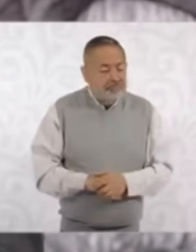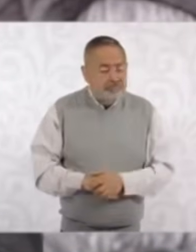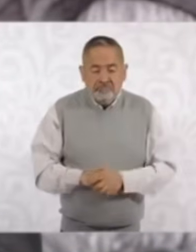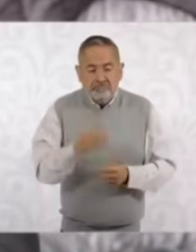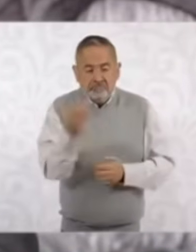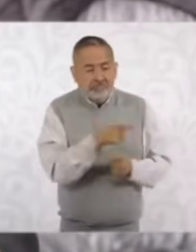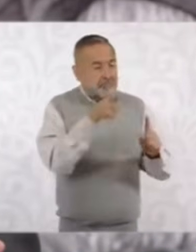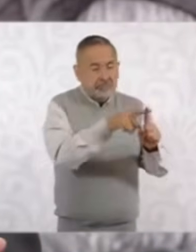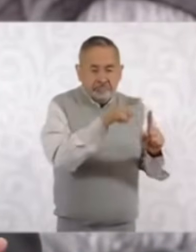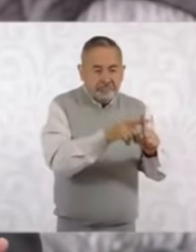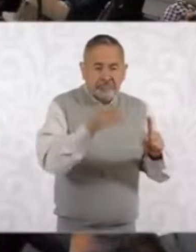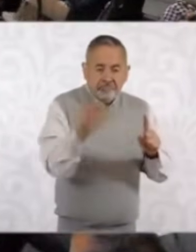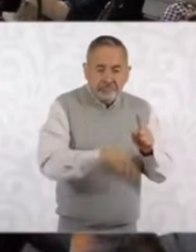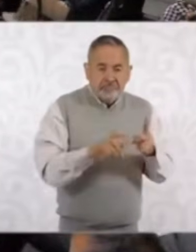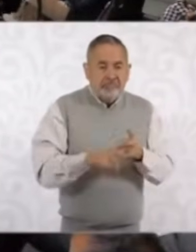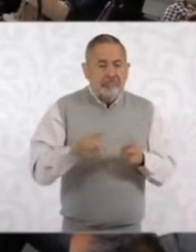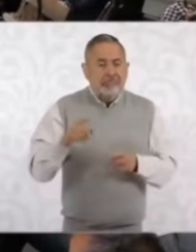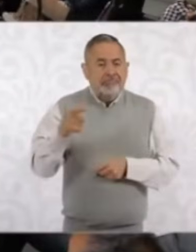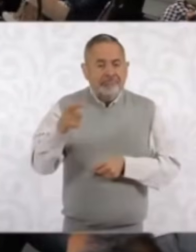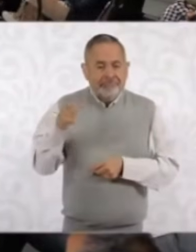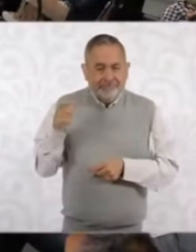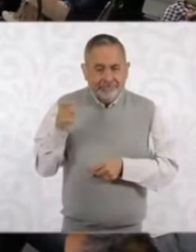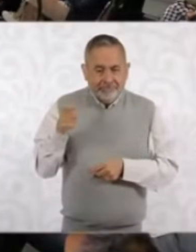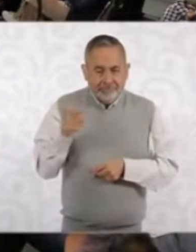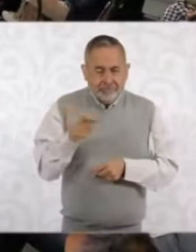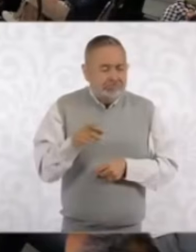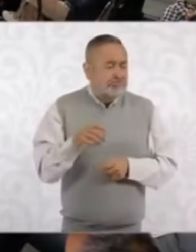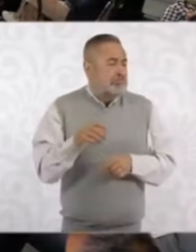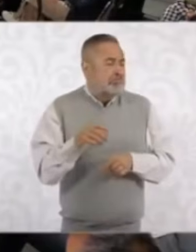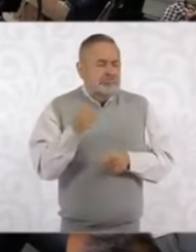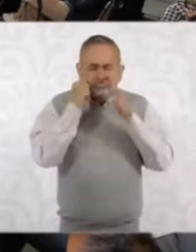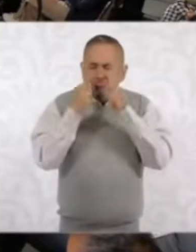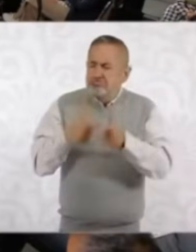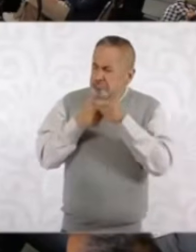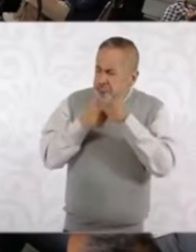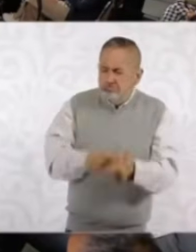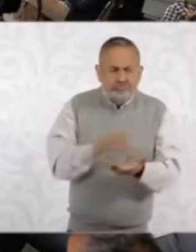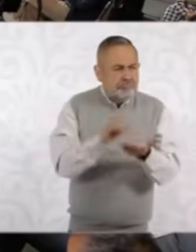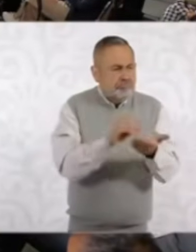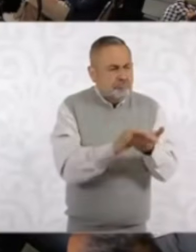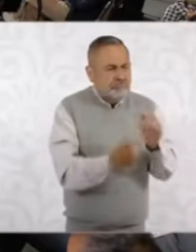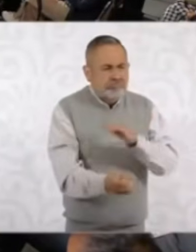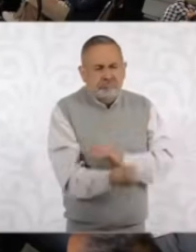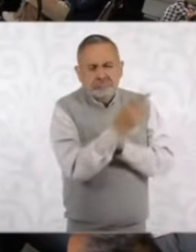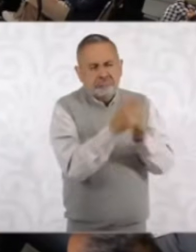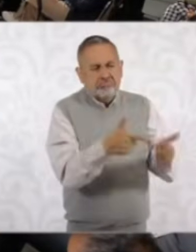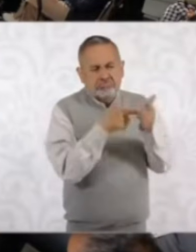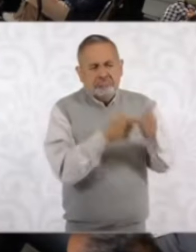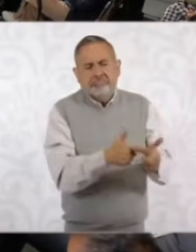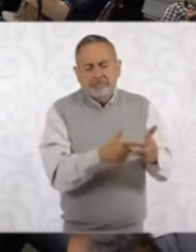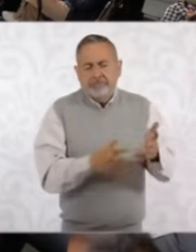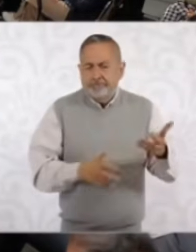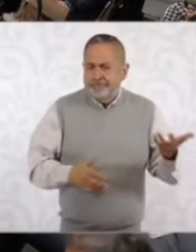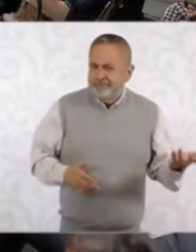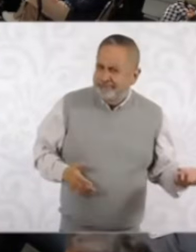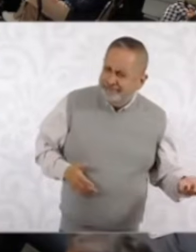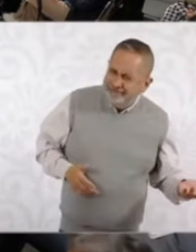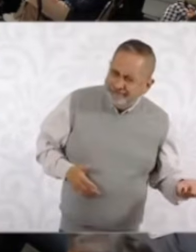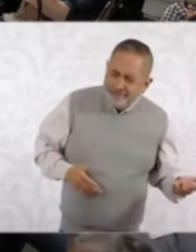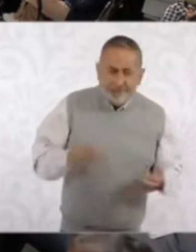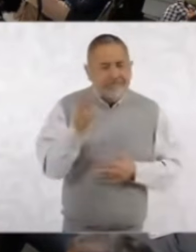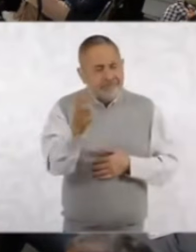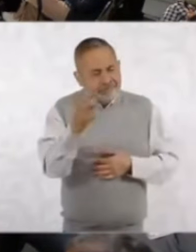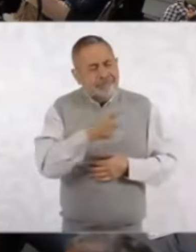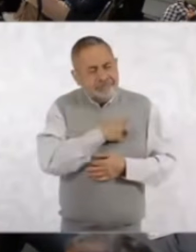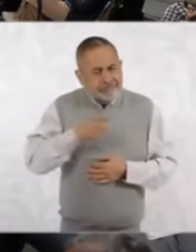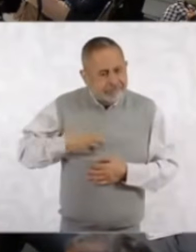el usuario decidieron no bajarlas. Entonces, es parte del debate, coincido, que se tiene que dar porque